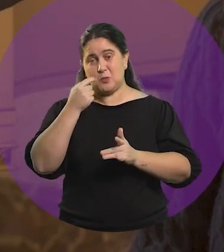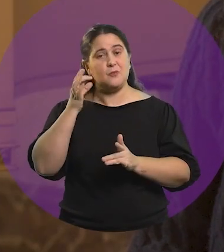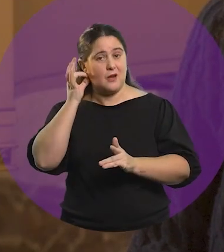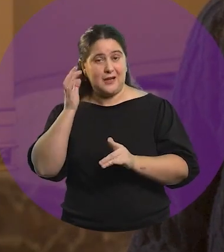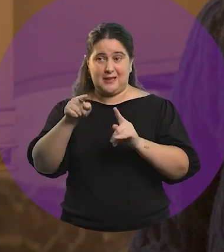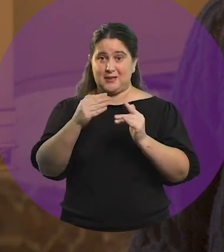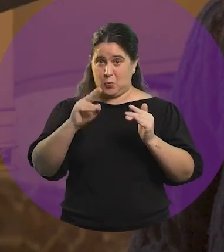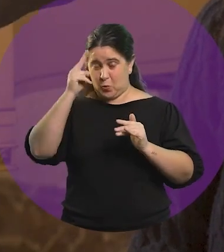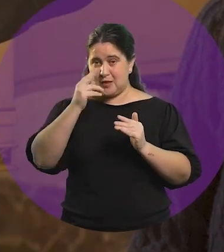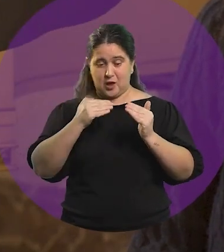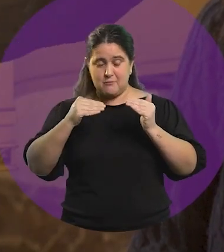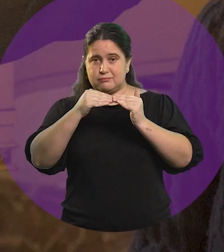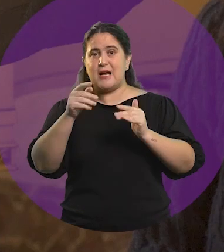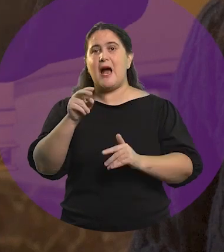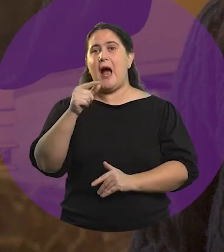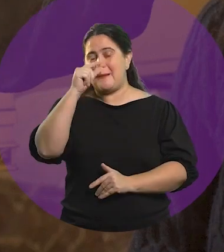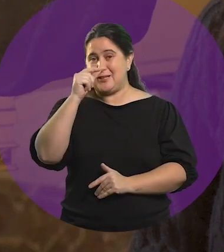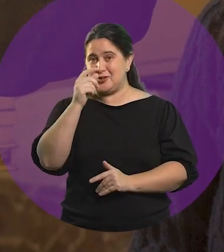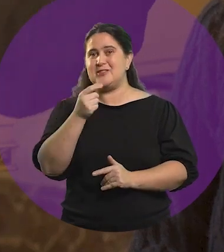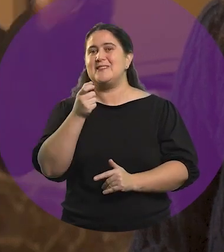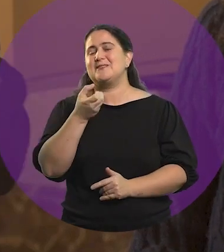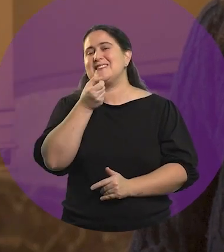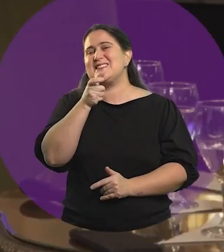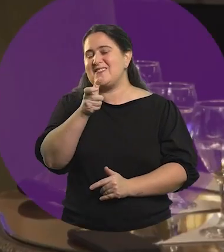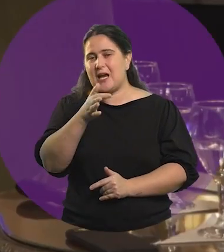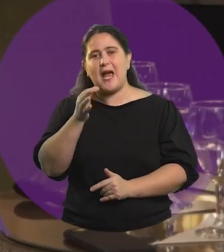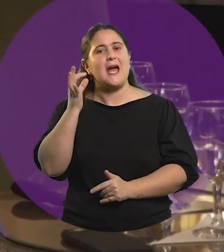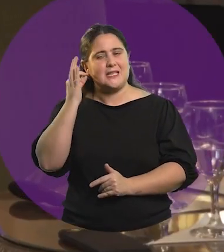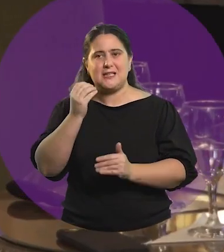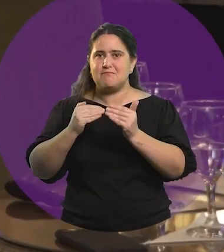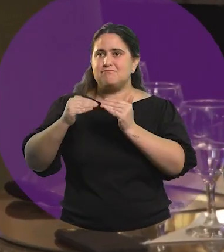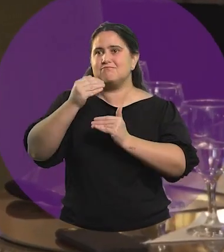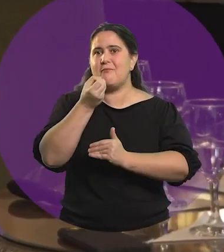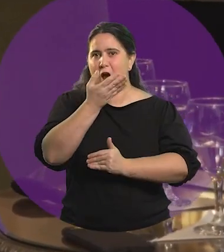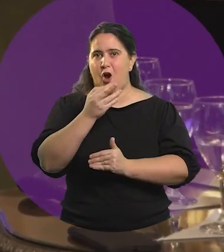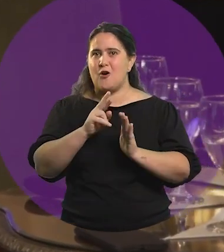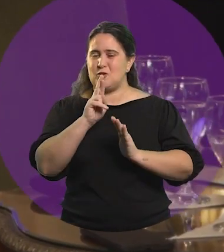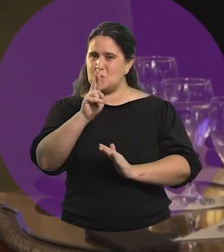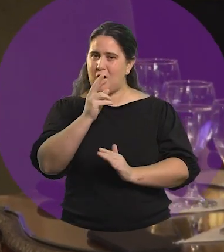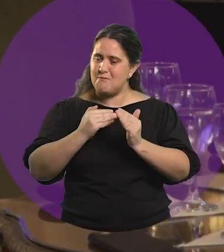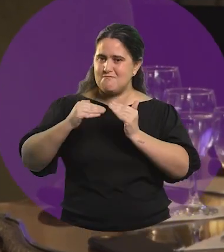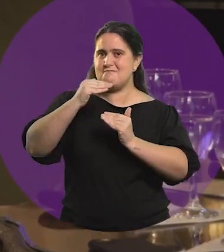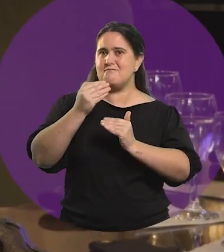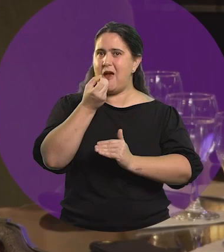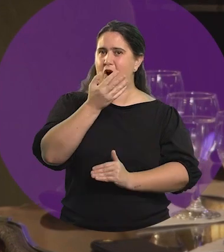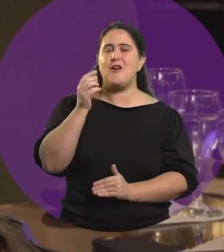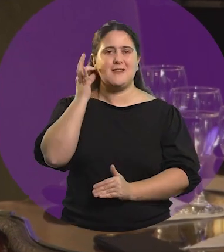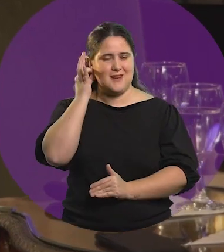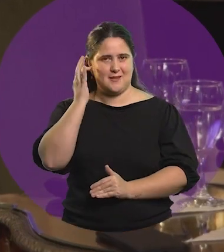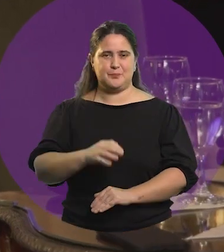Uruguay, y observan que la brecha de género en amarillo es favorable a las niñas. Las niñas han tenido mejores rendimientos en estas pruebas,